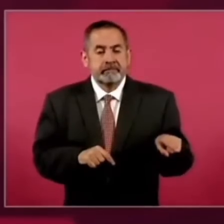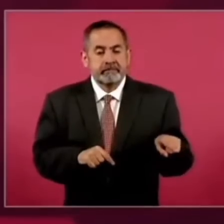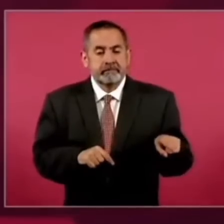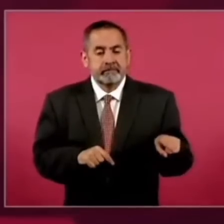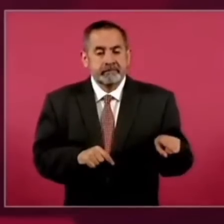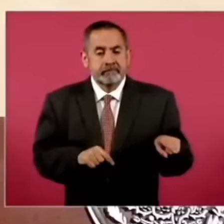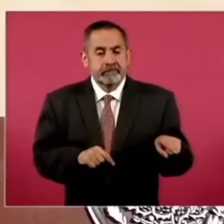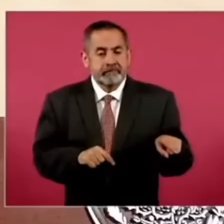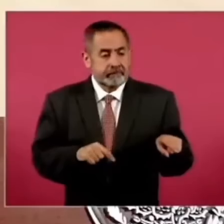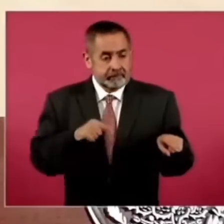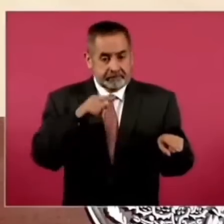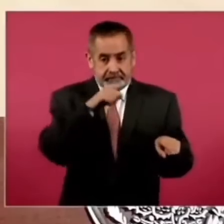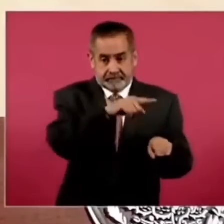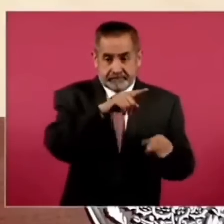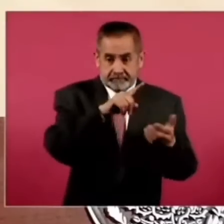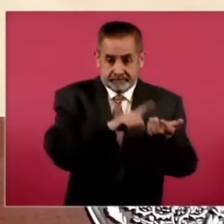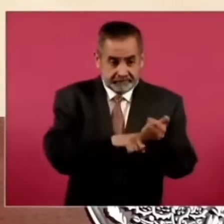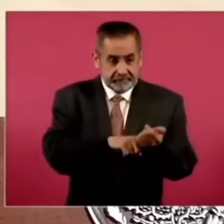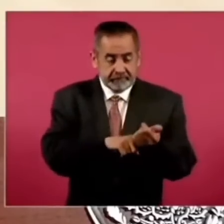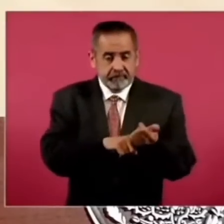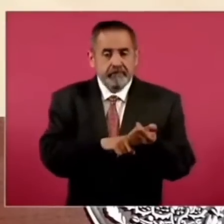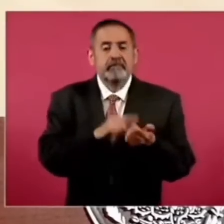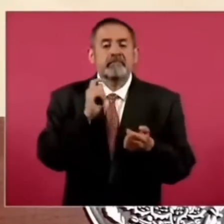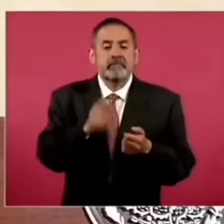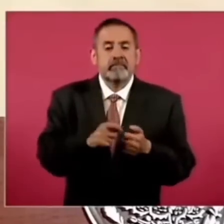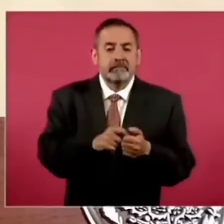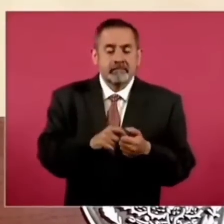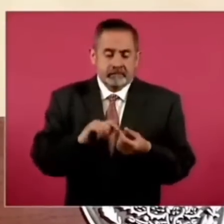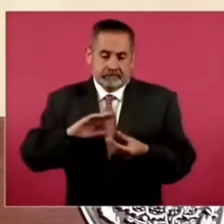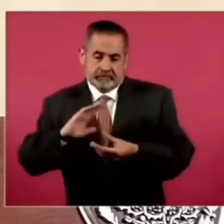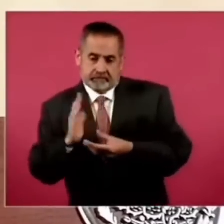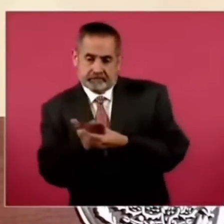guardan en su